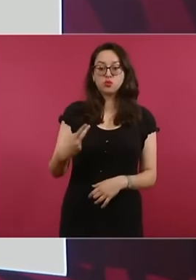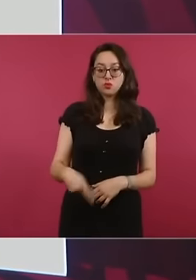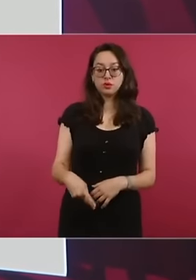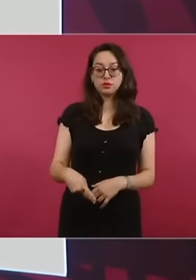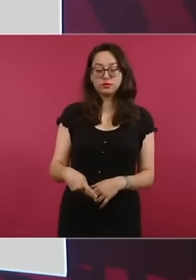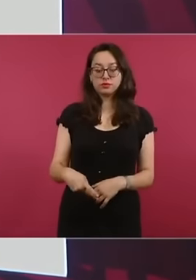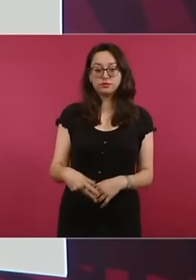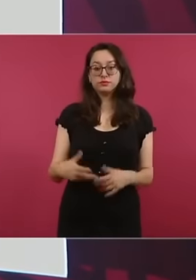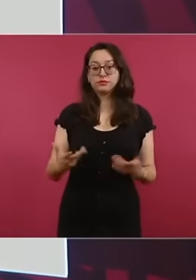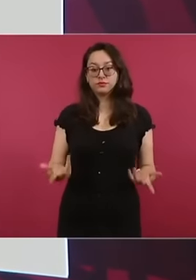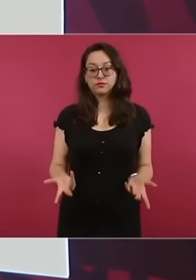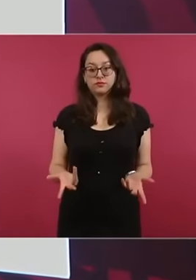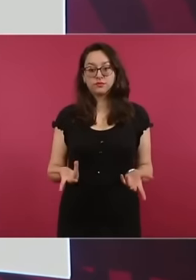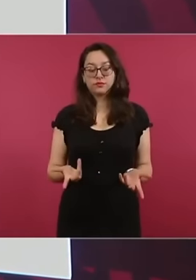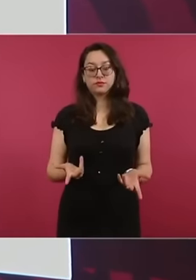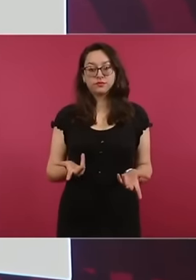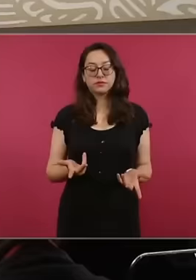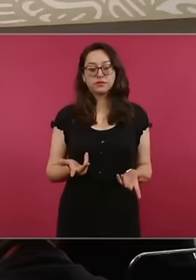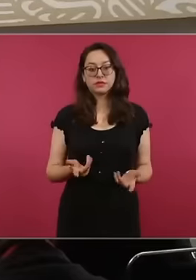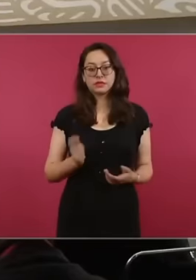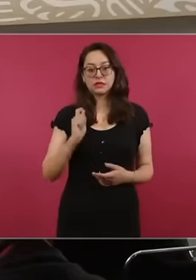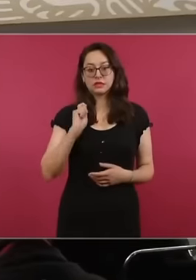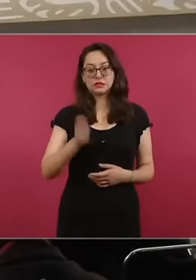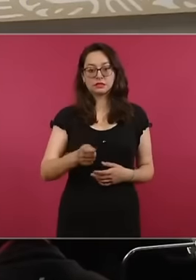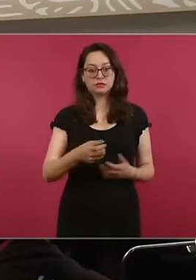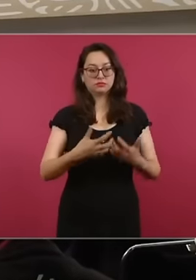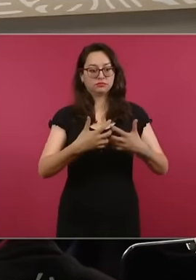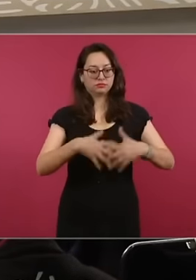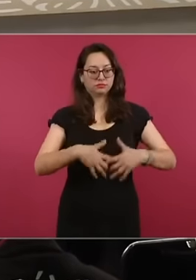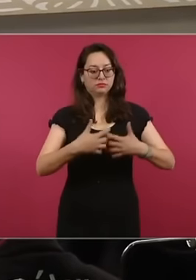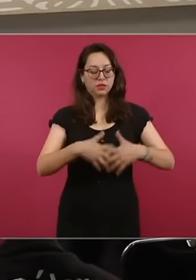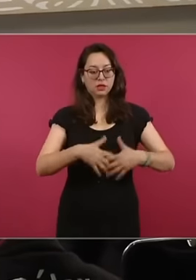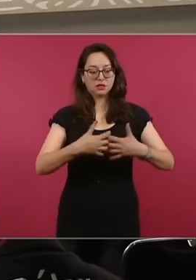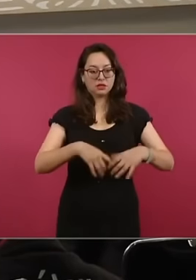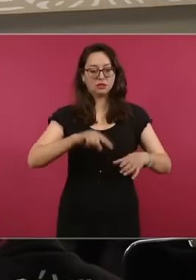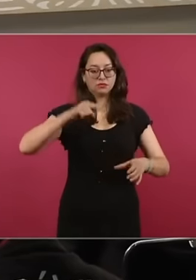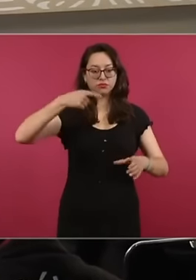que baje la producción. ¿Por qué no pones la producción?